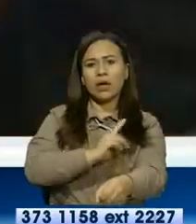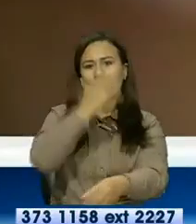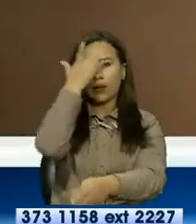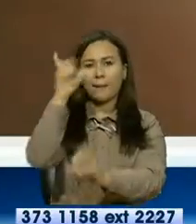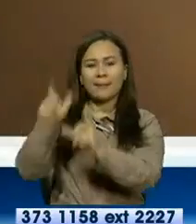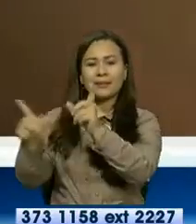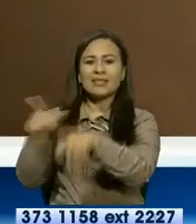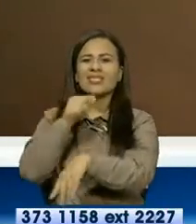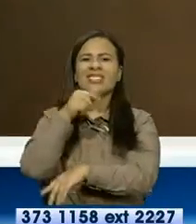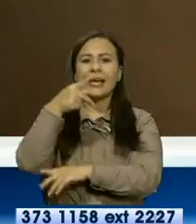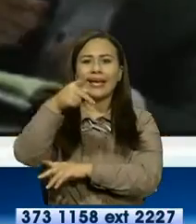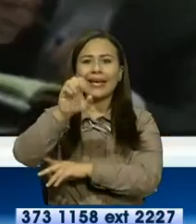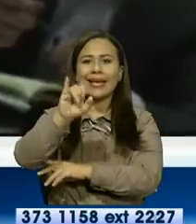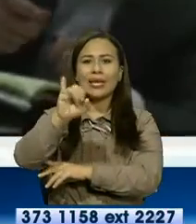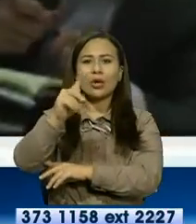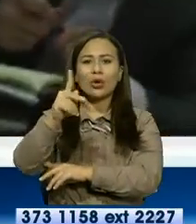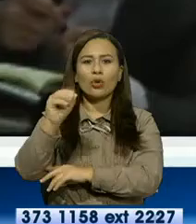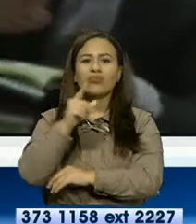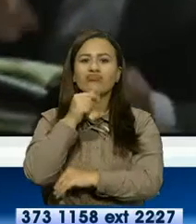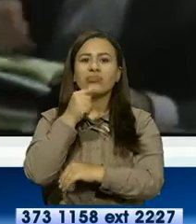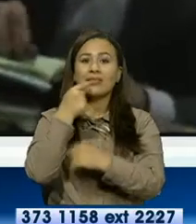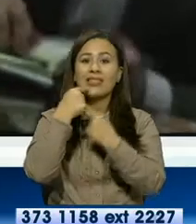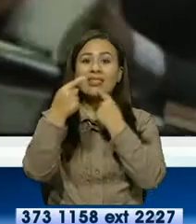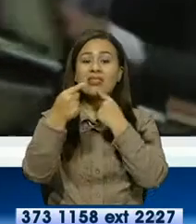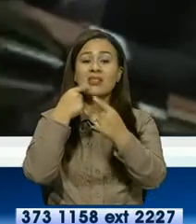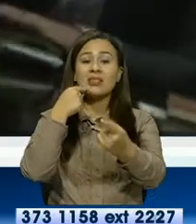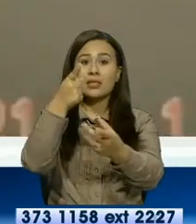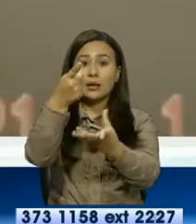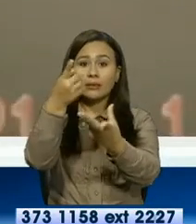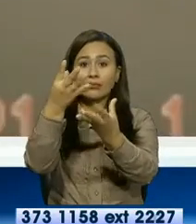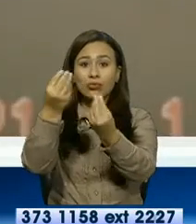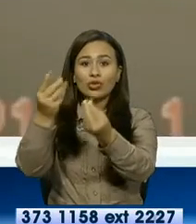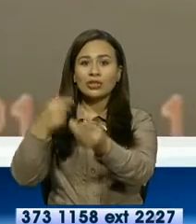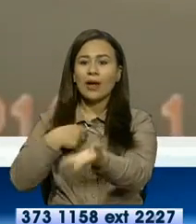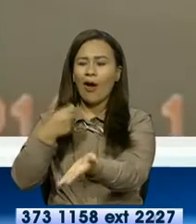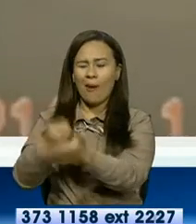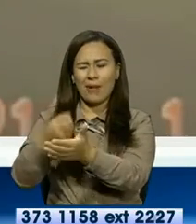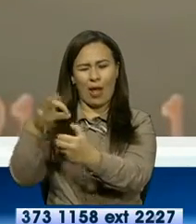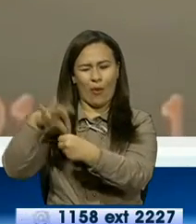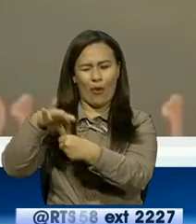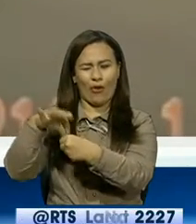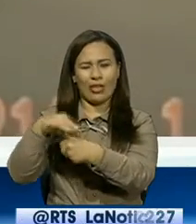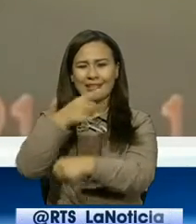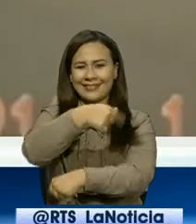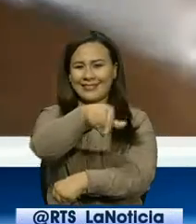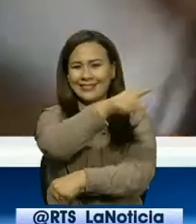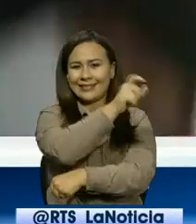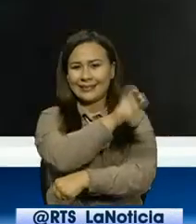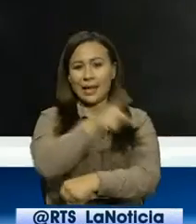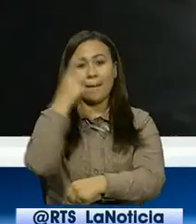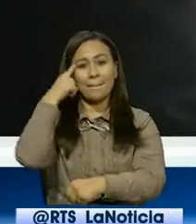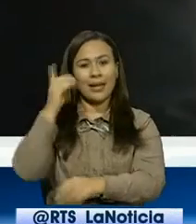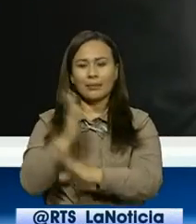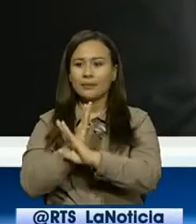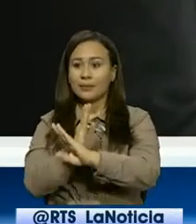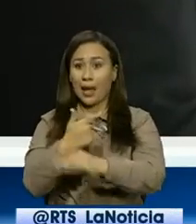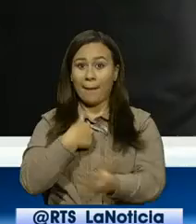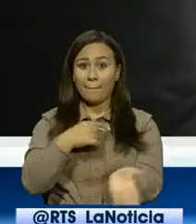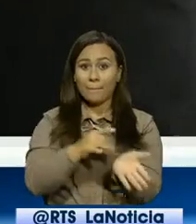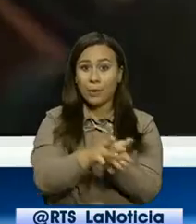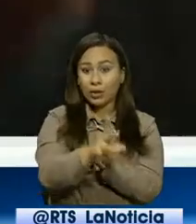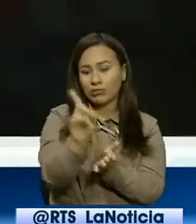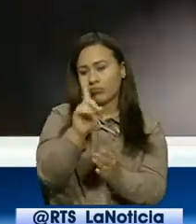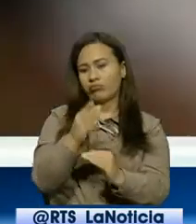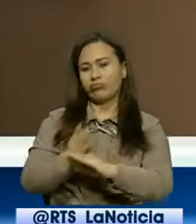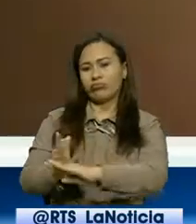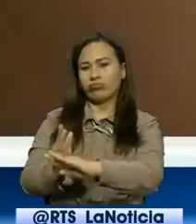por Keiko Fujimori, donde se revelan supuestos intentos de comprar votos en el Congreso para evitar la destitución de